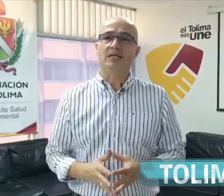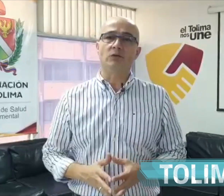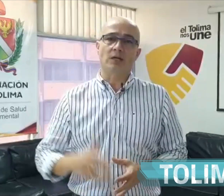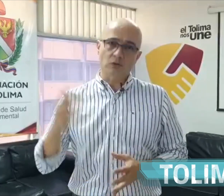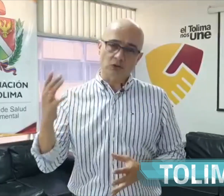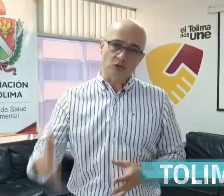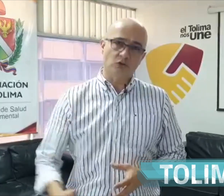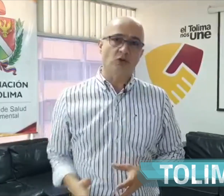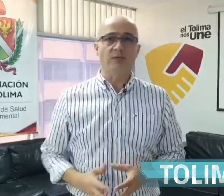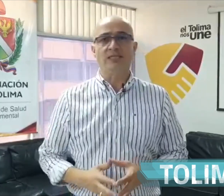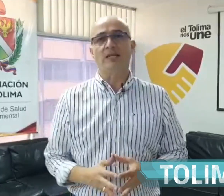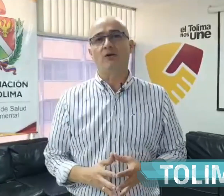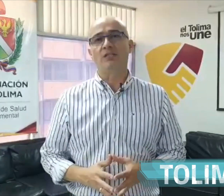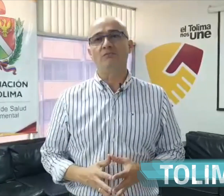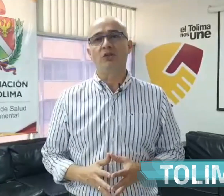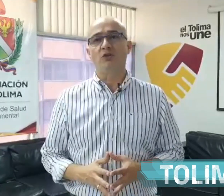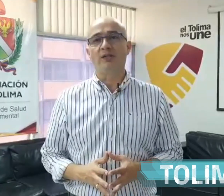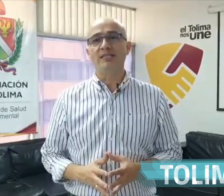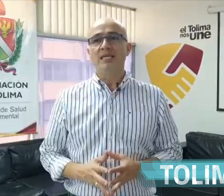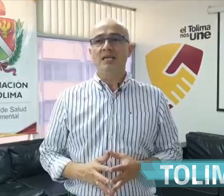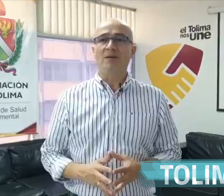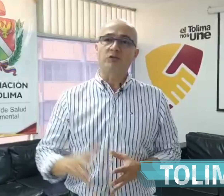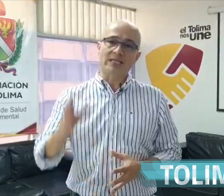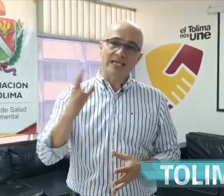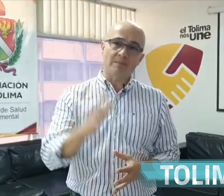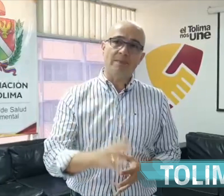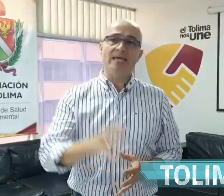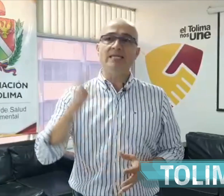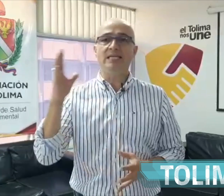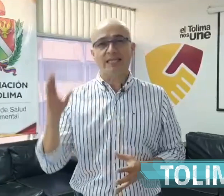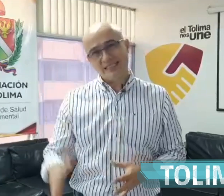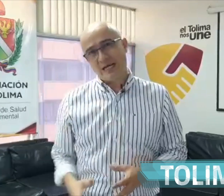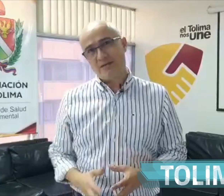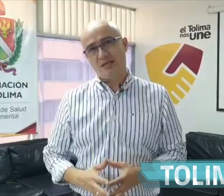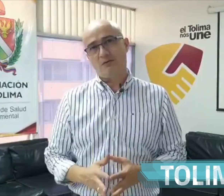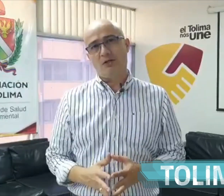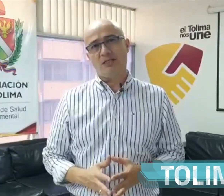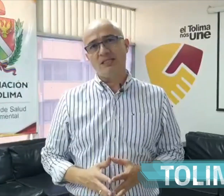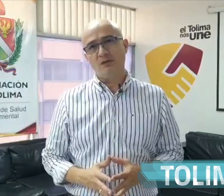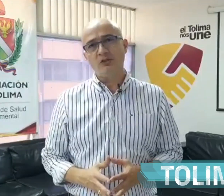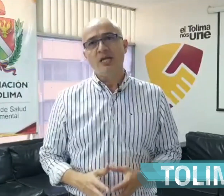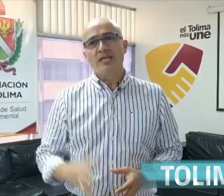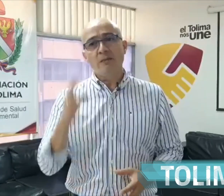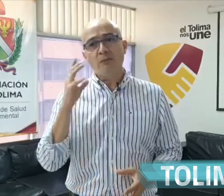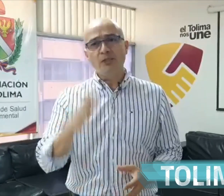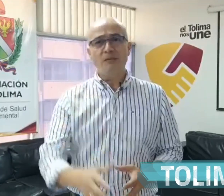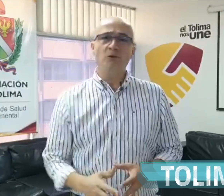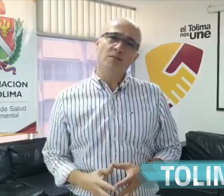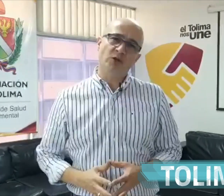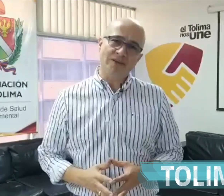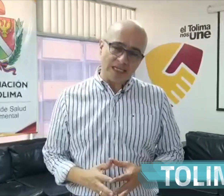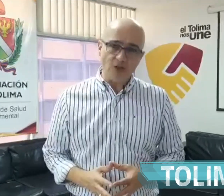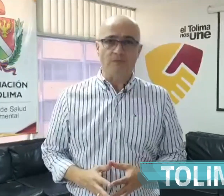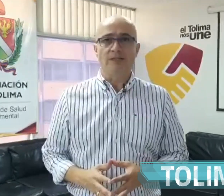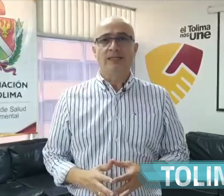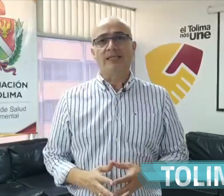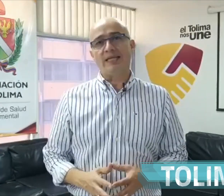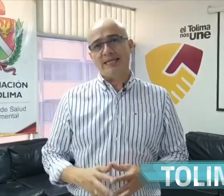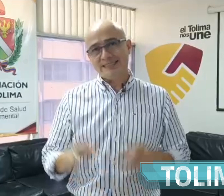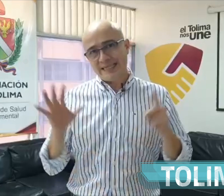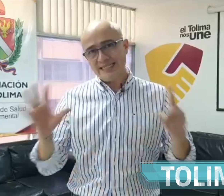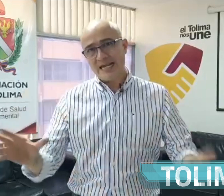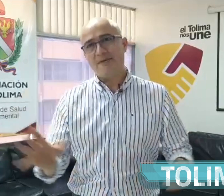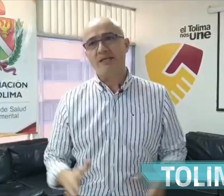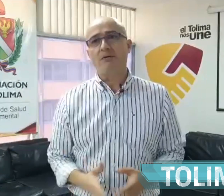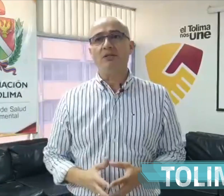Tolima se le ayudaron con otros 2 ventiladores y monitores y pasó a tener 23 camas de cuidados intensivos, y el municipio de Purificación, que